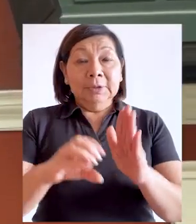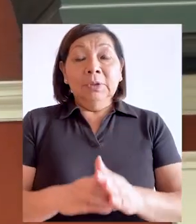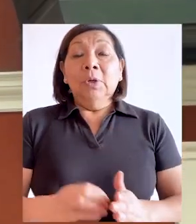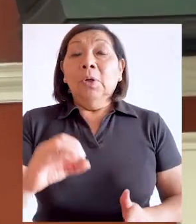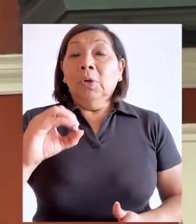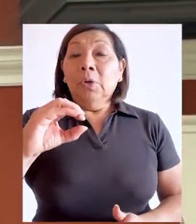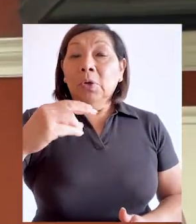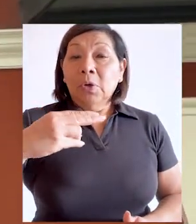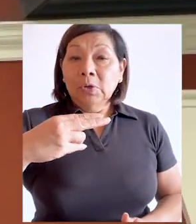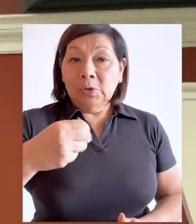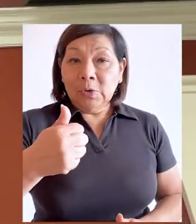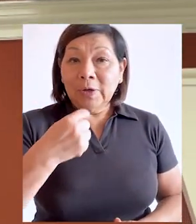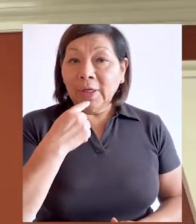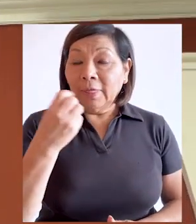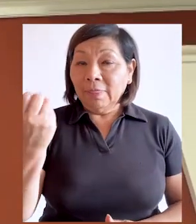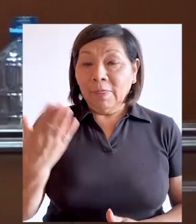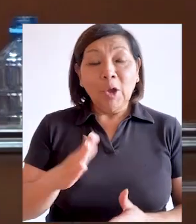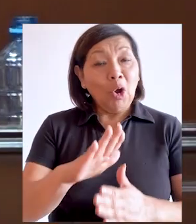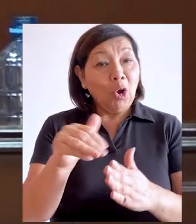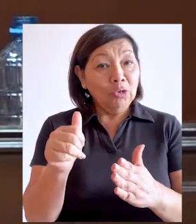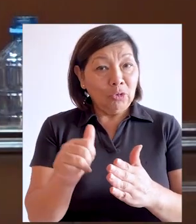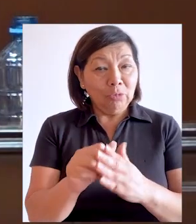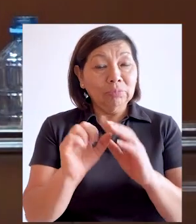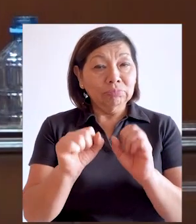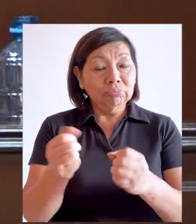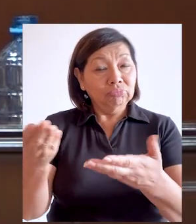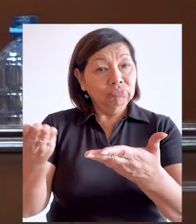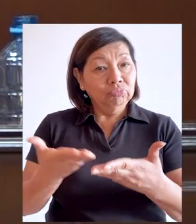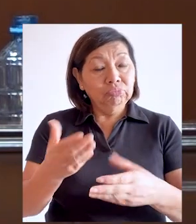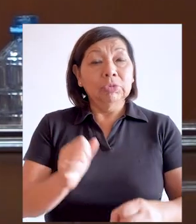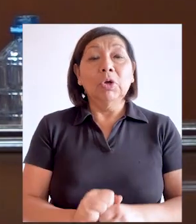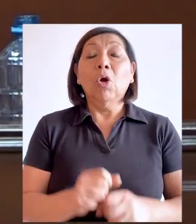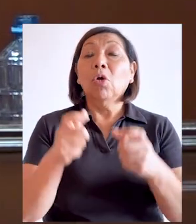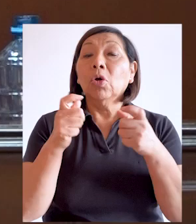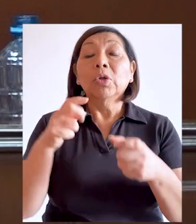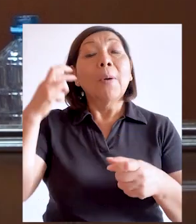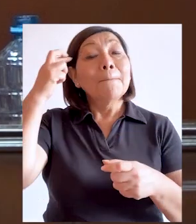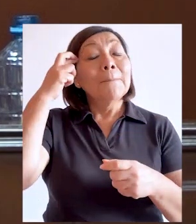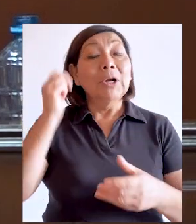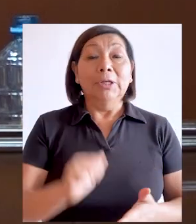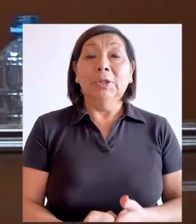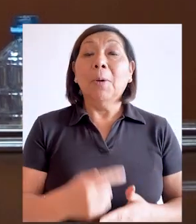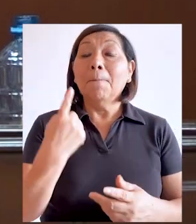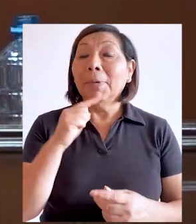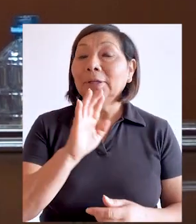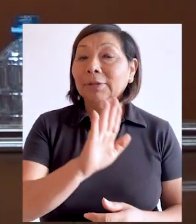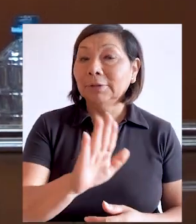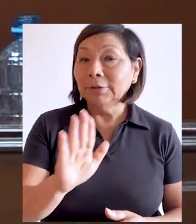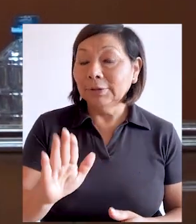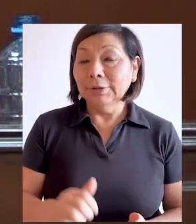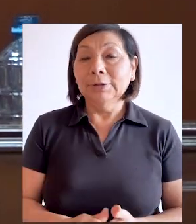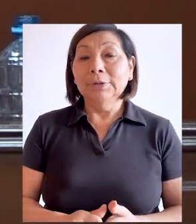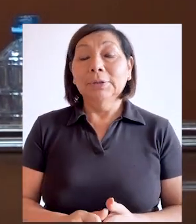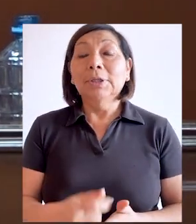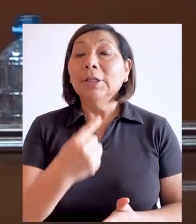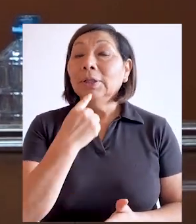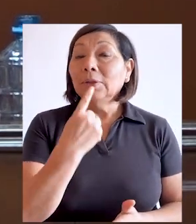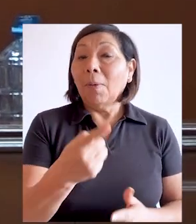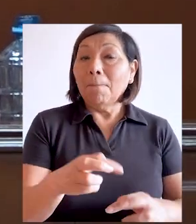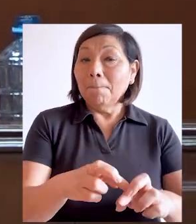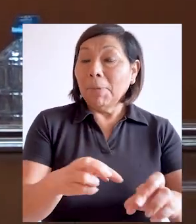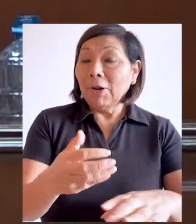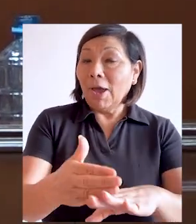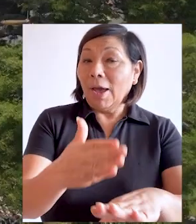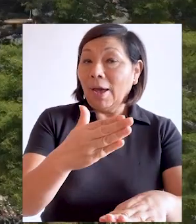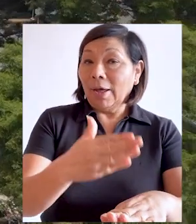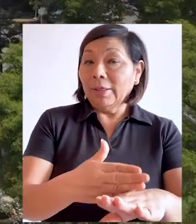Tribunal Constitucional César Ochoa Cardich señaló que todas las autoridades están sometidas al control político y para ello se ha reiterado la